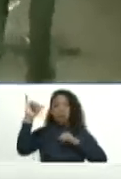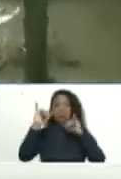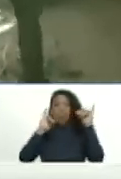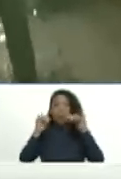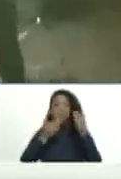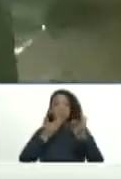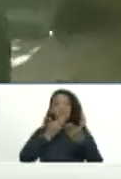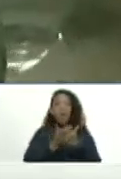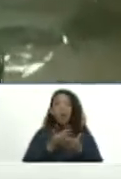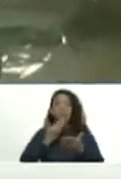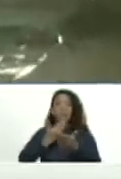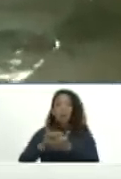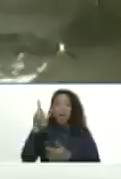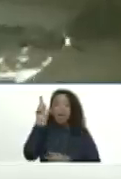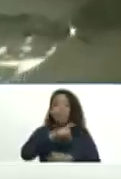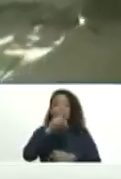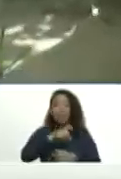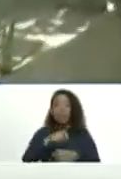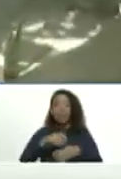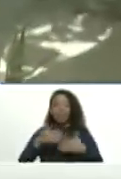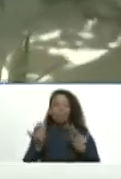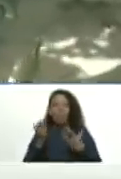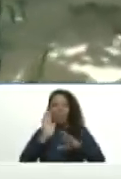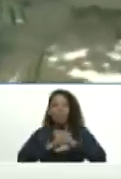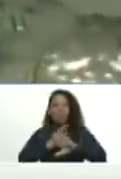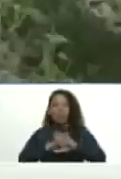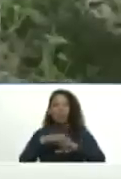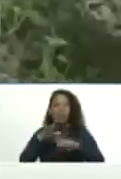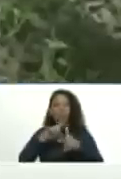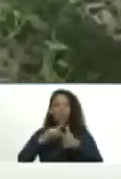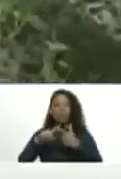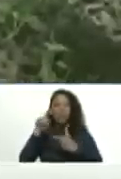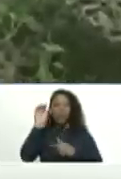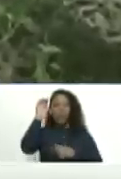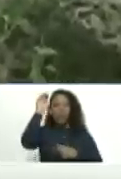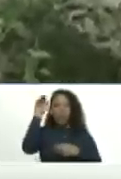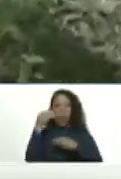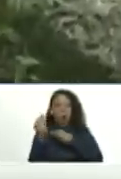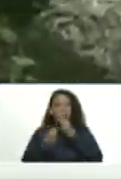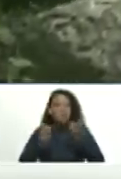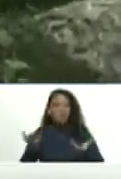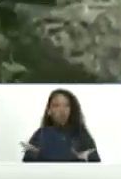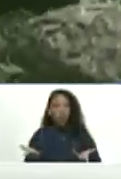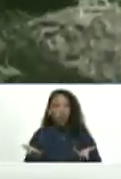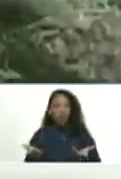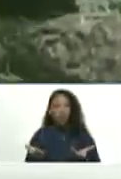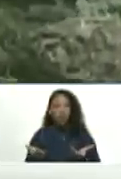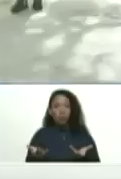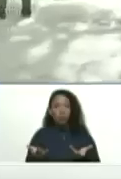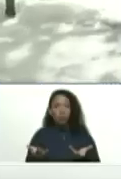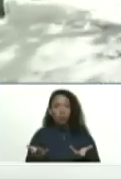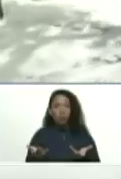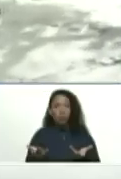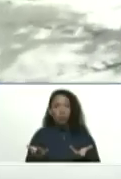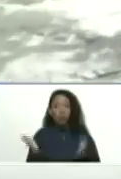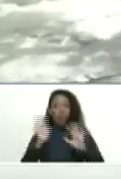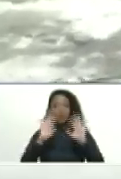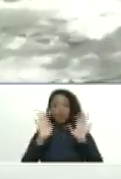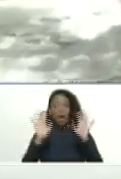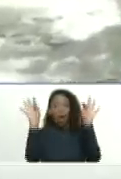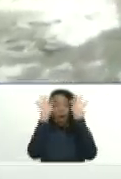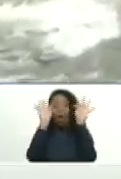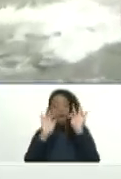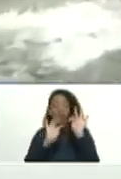clamor, a todas estas necesidades, ¿qué hubiera pasado entonces? ¿Ah? Porque ya la forma de